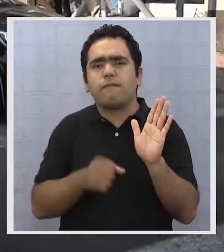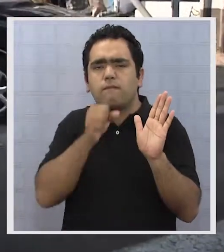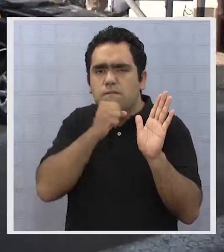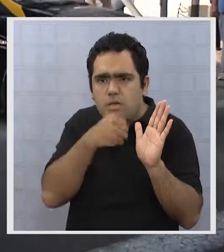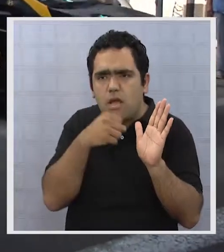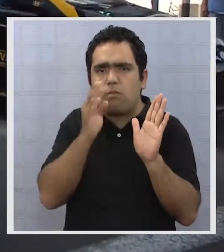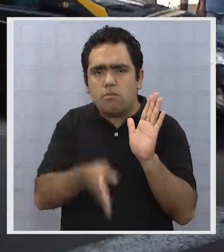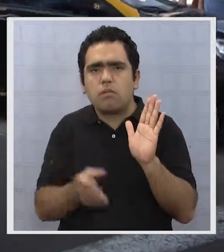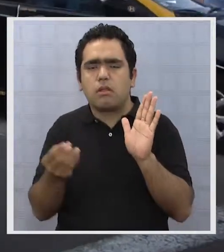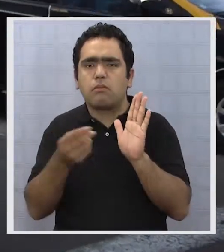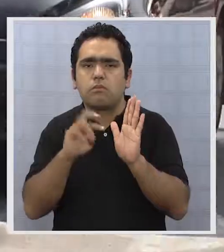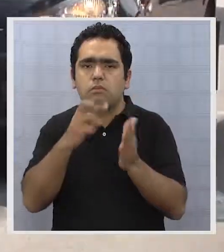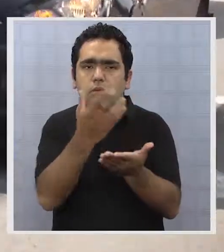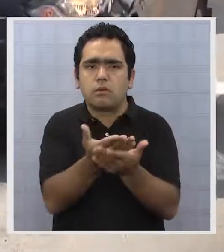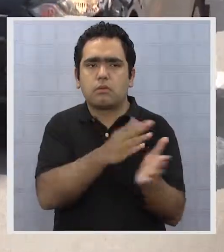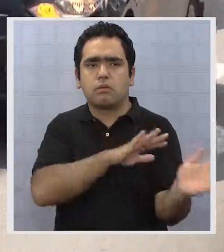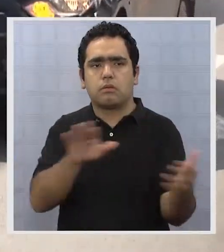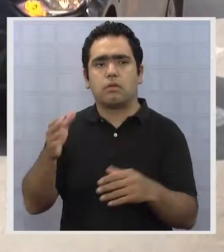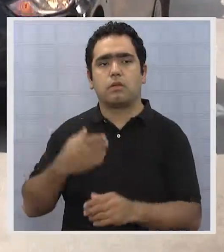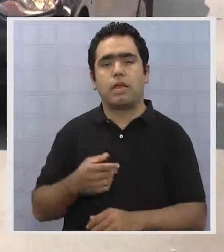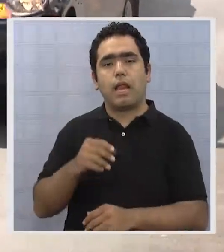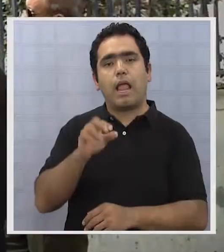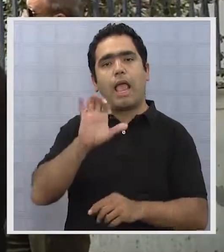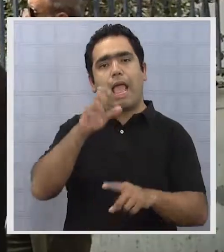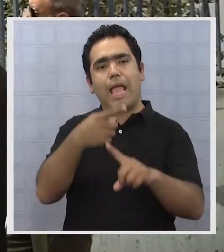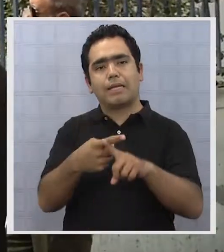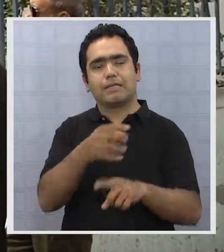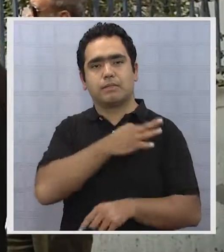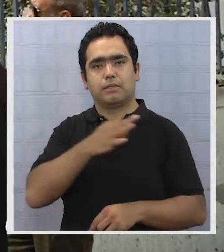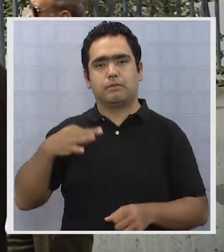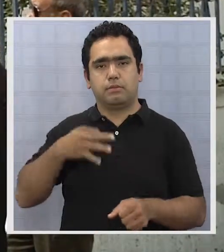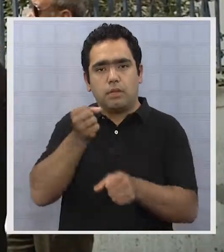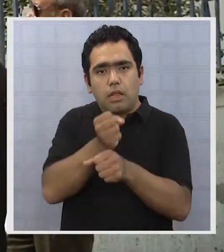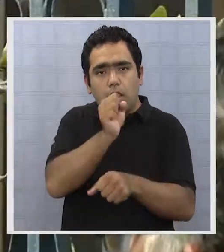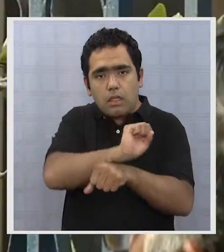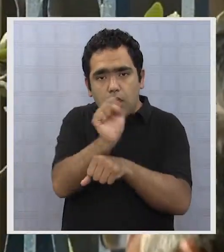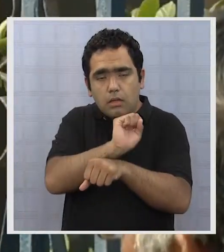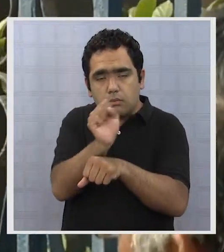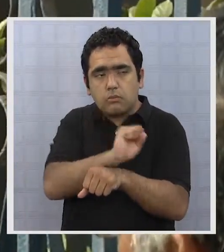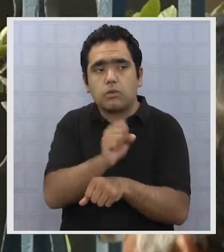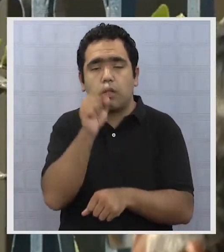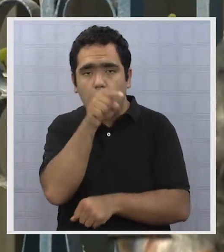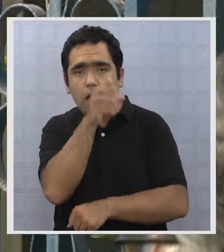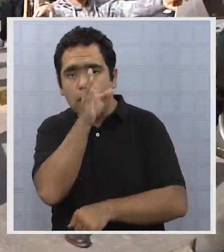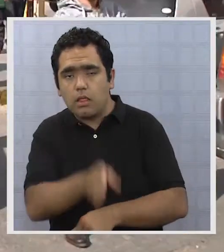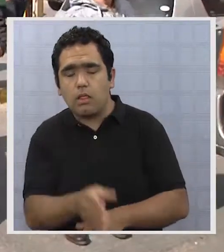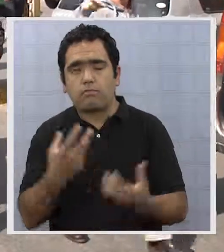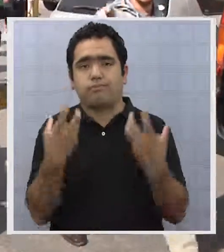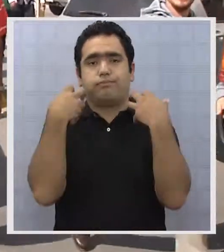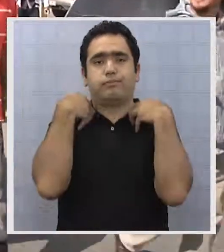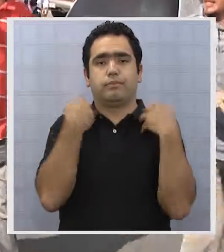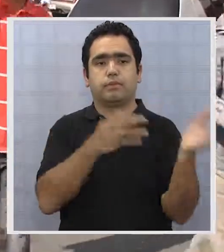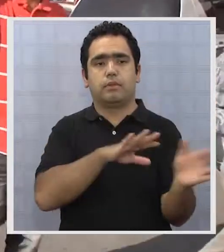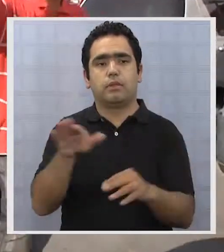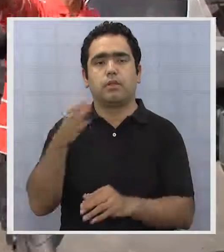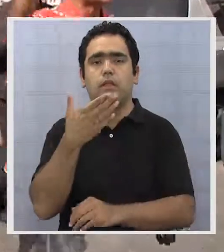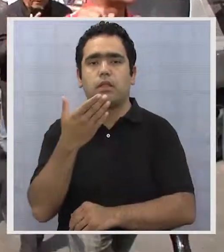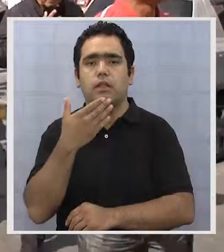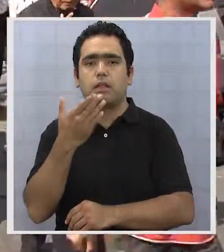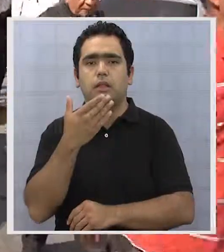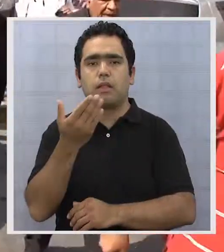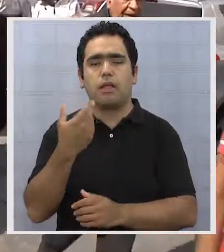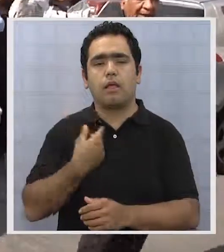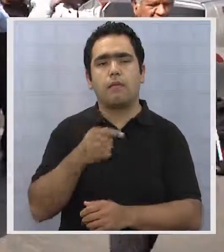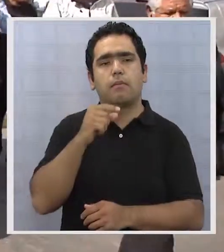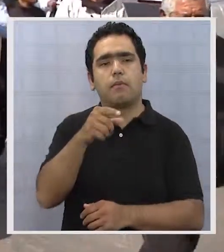el dirigente, parte de la responsabilidad recaería en el ex-seremi de transportes Álvaro Gómez. Viveros incluso señaló a